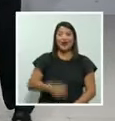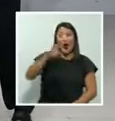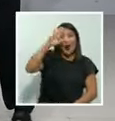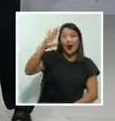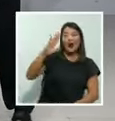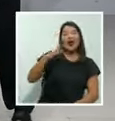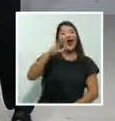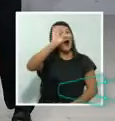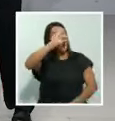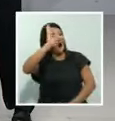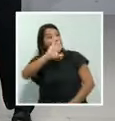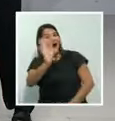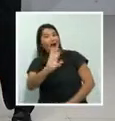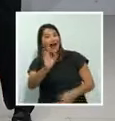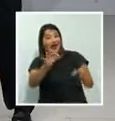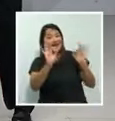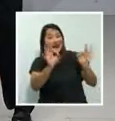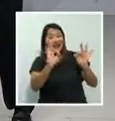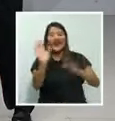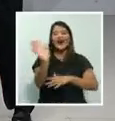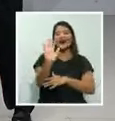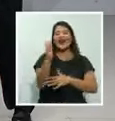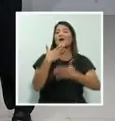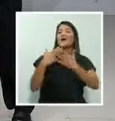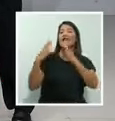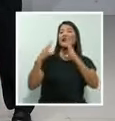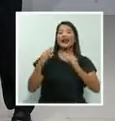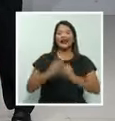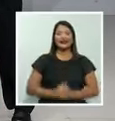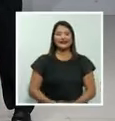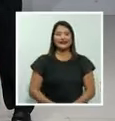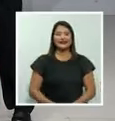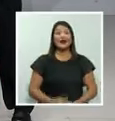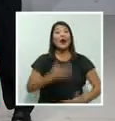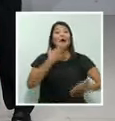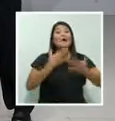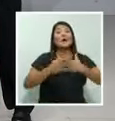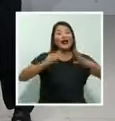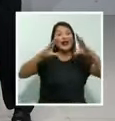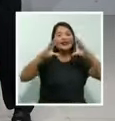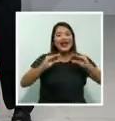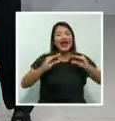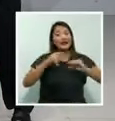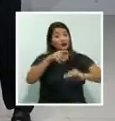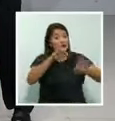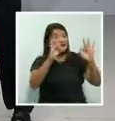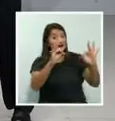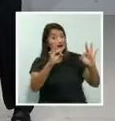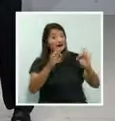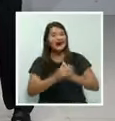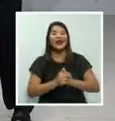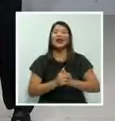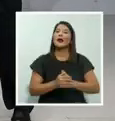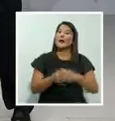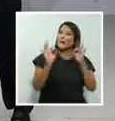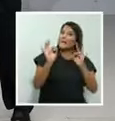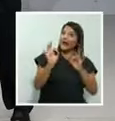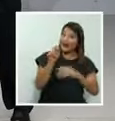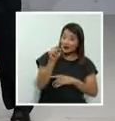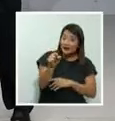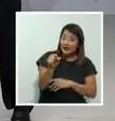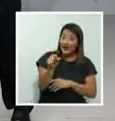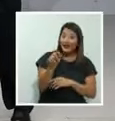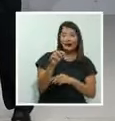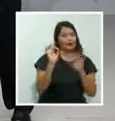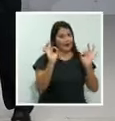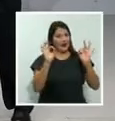Buenas. Hola, Marlene, ¿cómo estás? Hola, hola. Buenas tardes. Buenas tardes. ¿Cómo está usted? Bien,